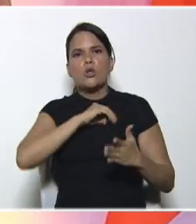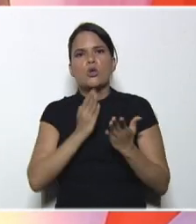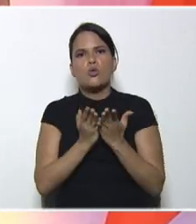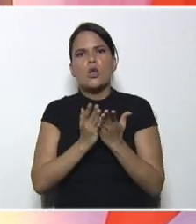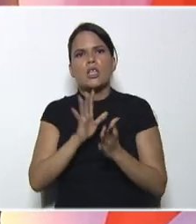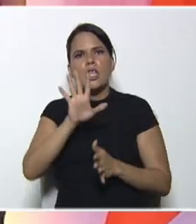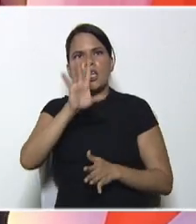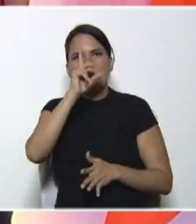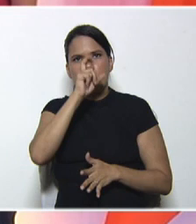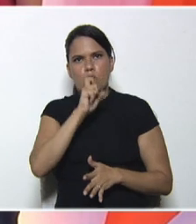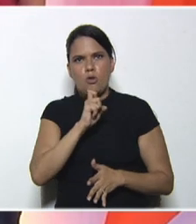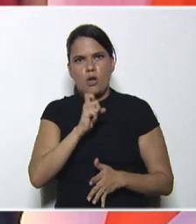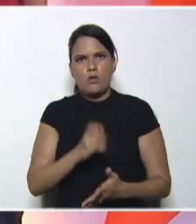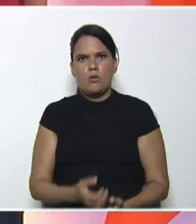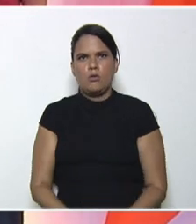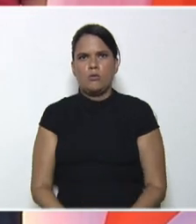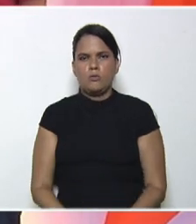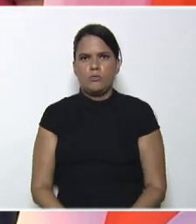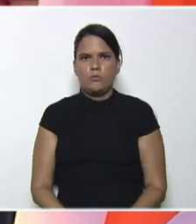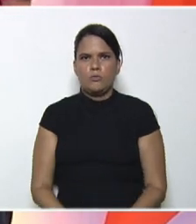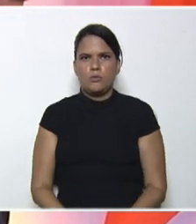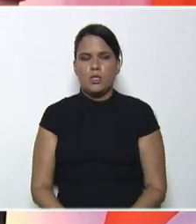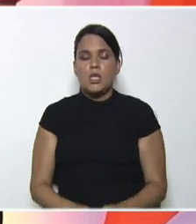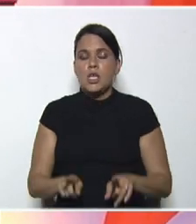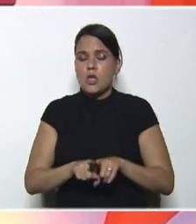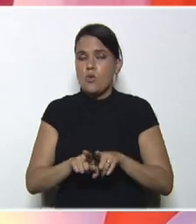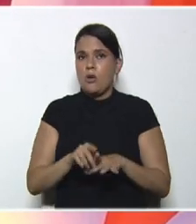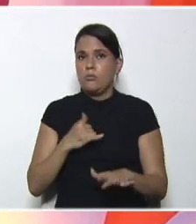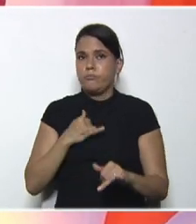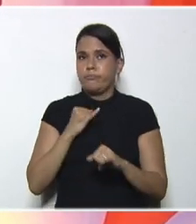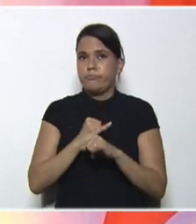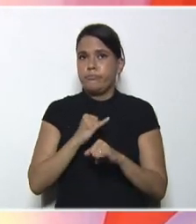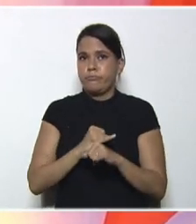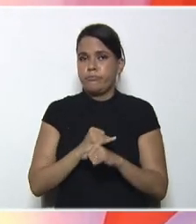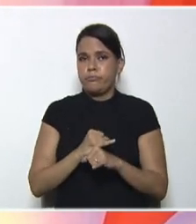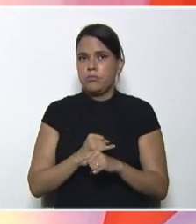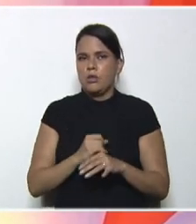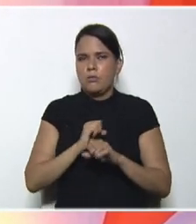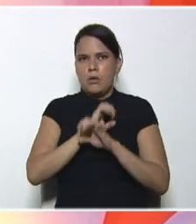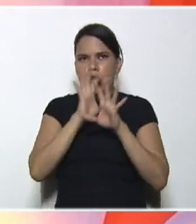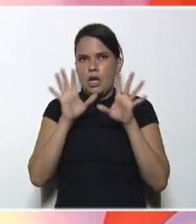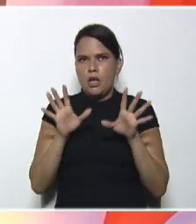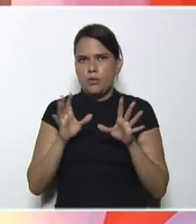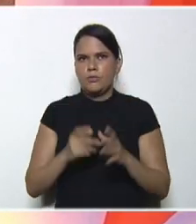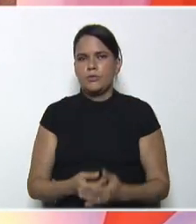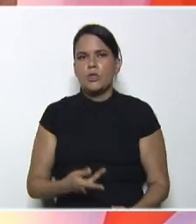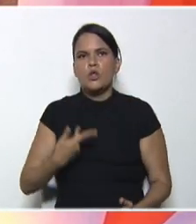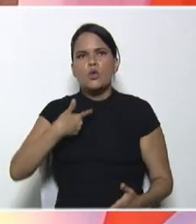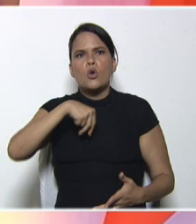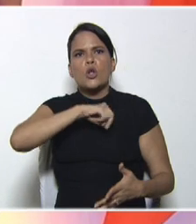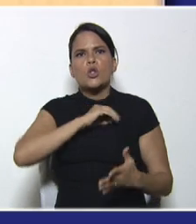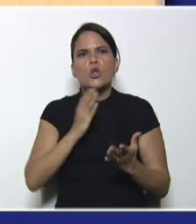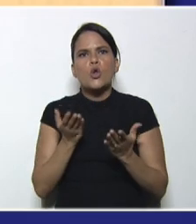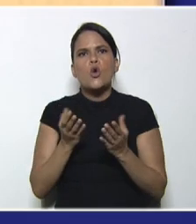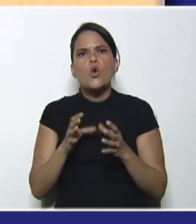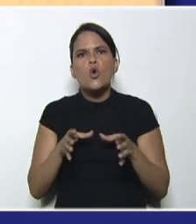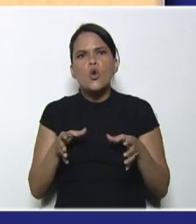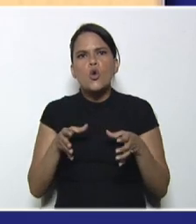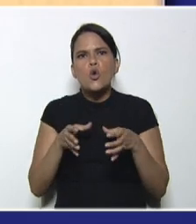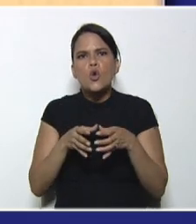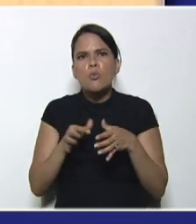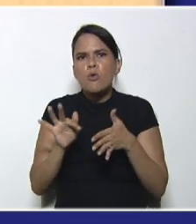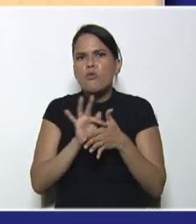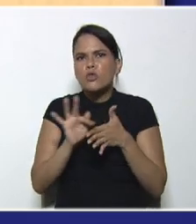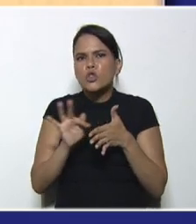hablar de grupos funcionales. Igualmente, consulten la página donde tienen todo detalle a detalle. Nuestro grupo funcional es un grupo de átomos unidos